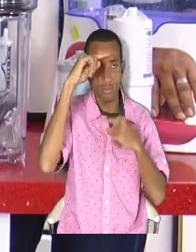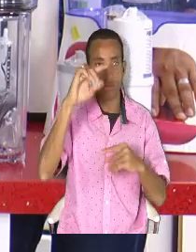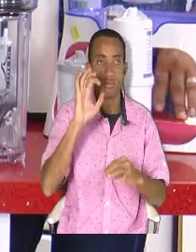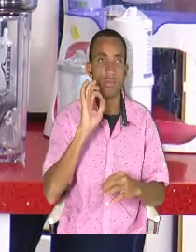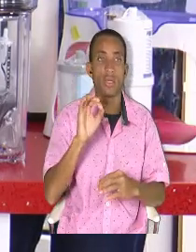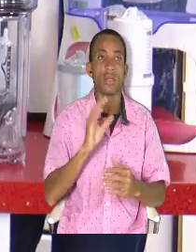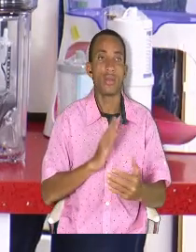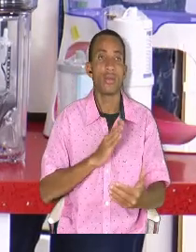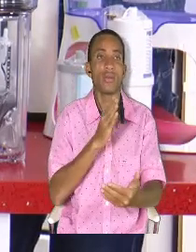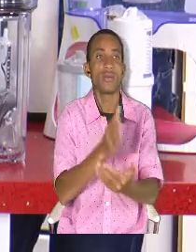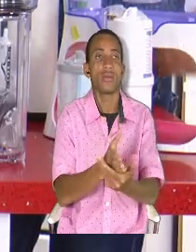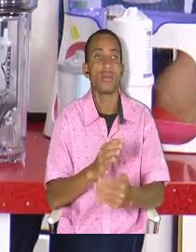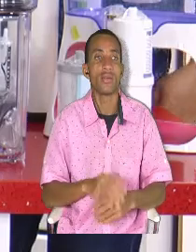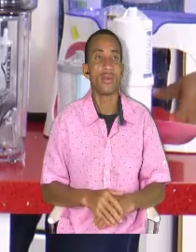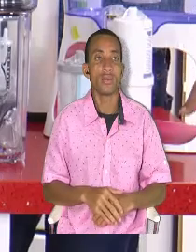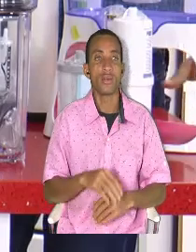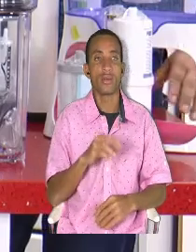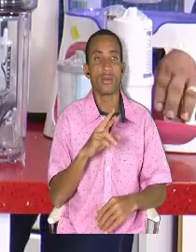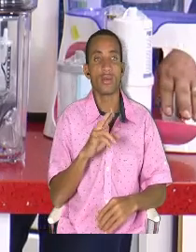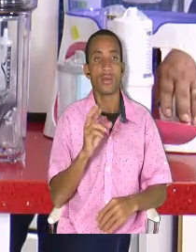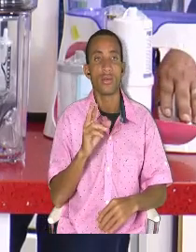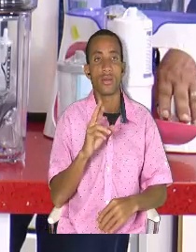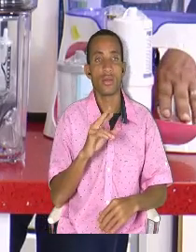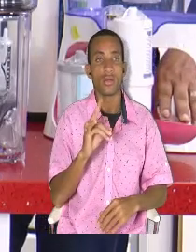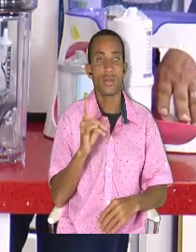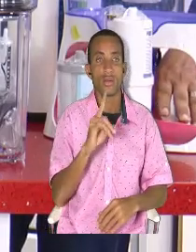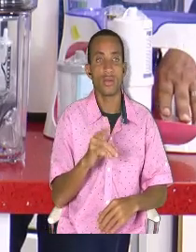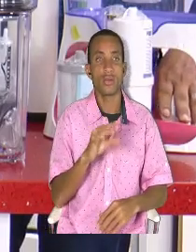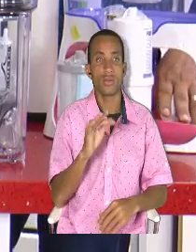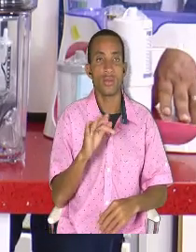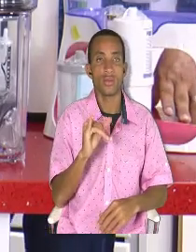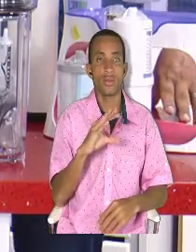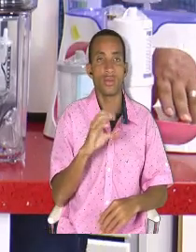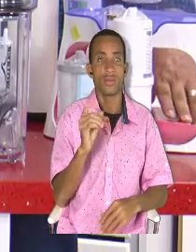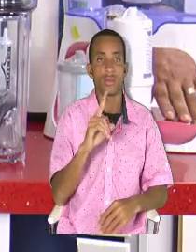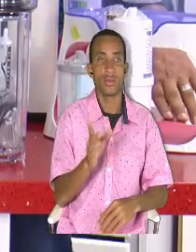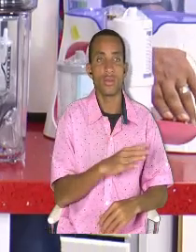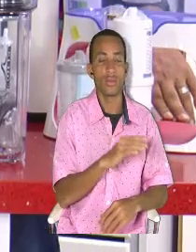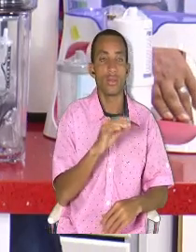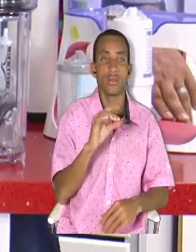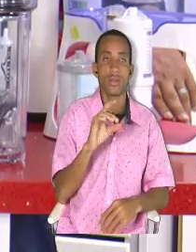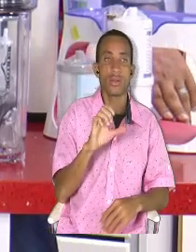debemos ir, como Rústicos el Bosque, ¿cierto, Miguel? Claro, aparte de muebles, vendemos